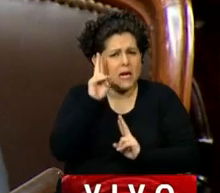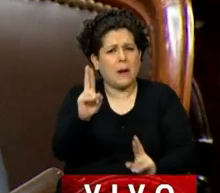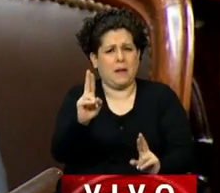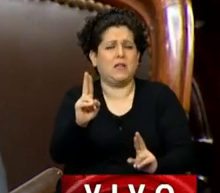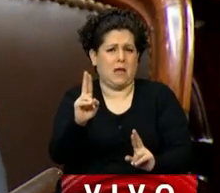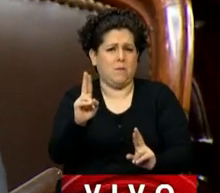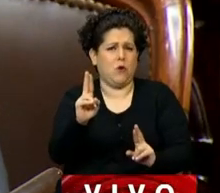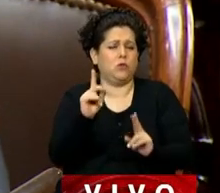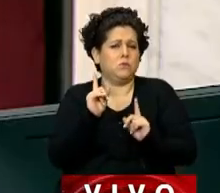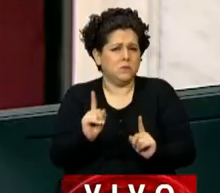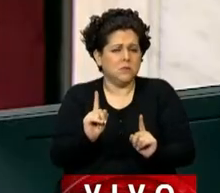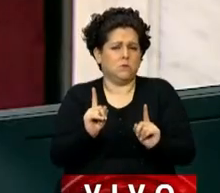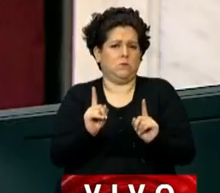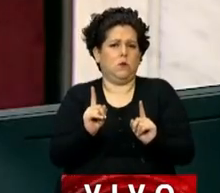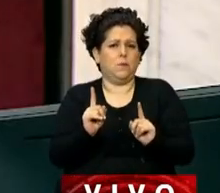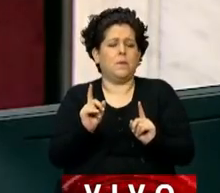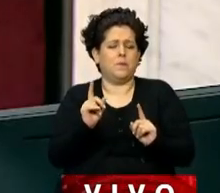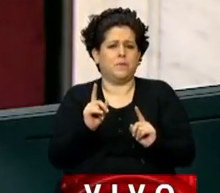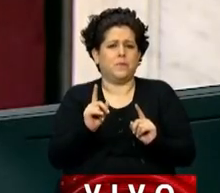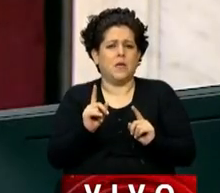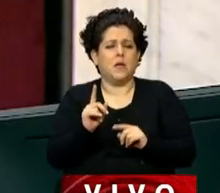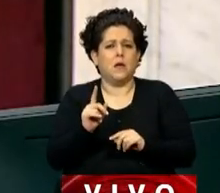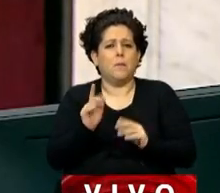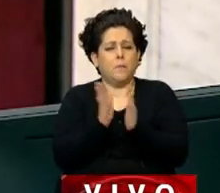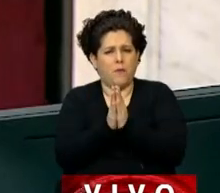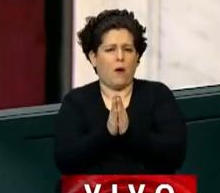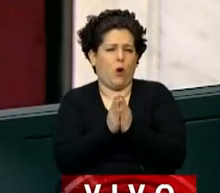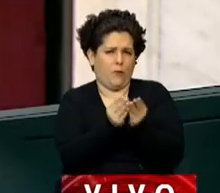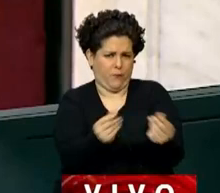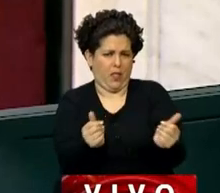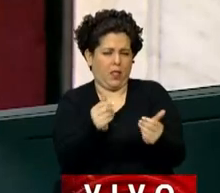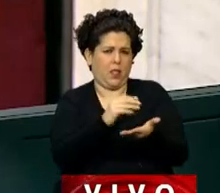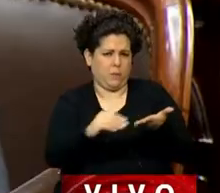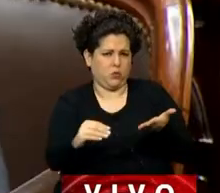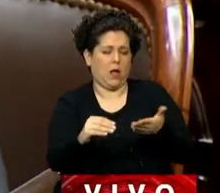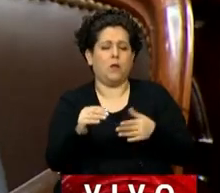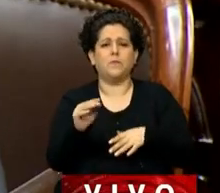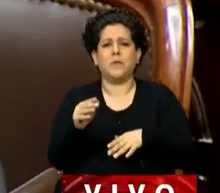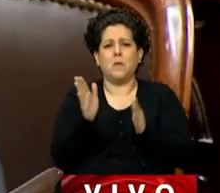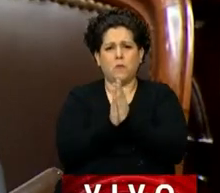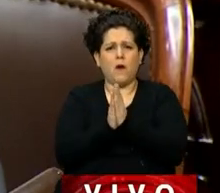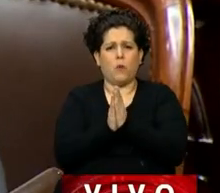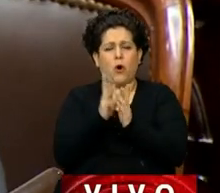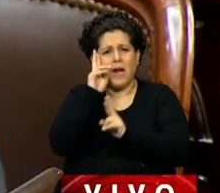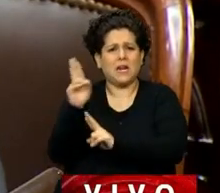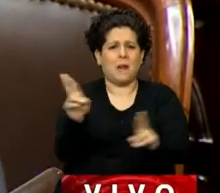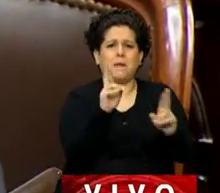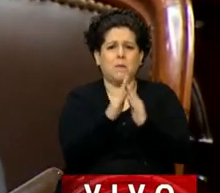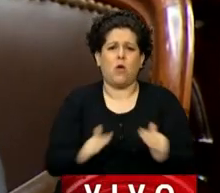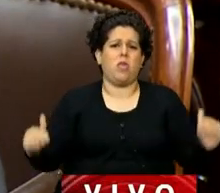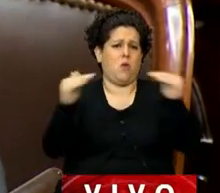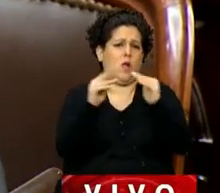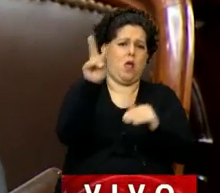que respetemos los principios. Silencio, por favor. Redondee y termine, los principios, diputado, de igualdad de género que